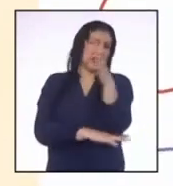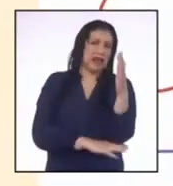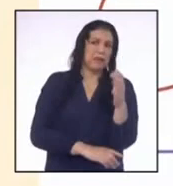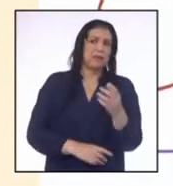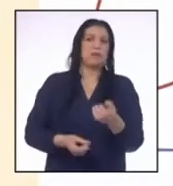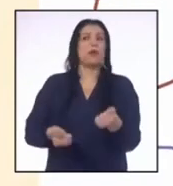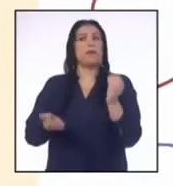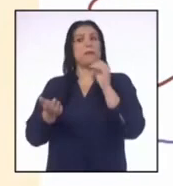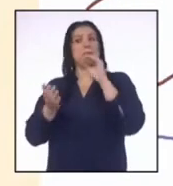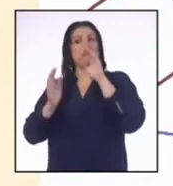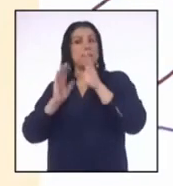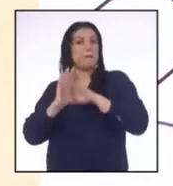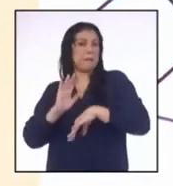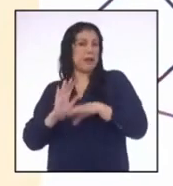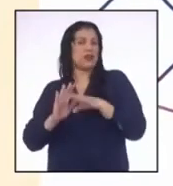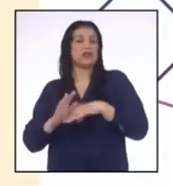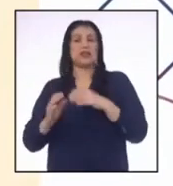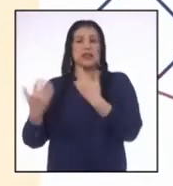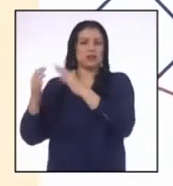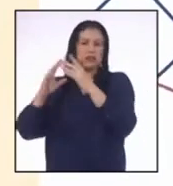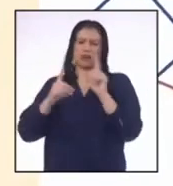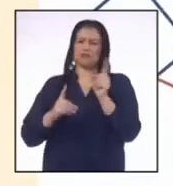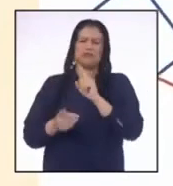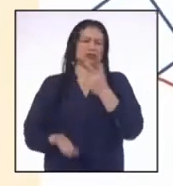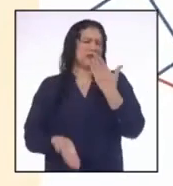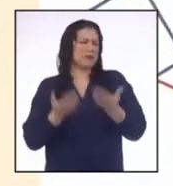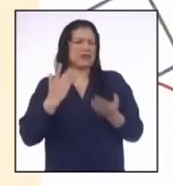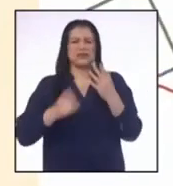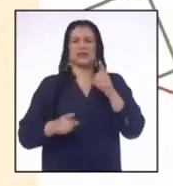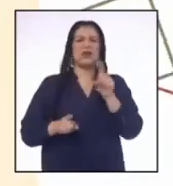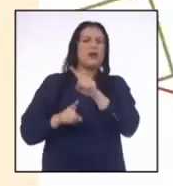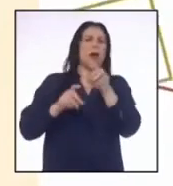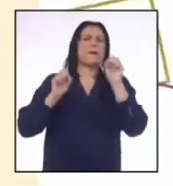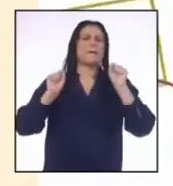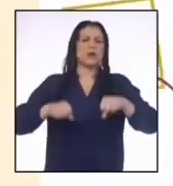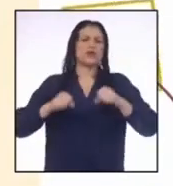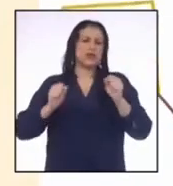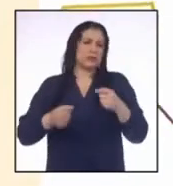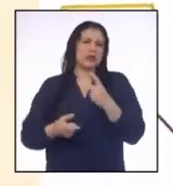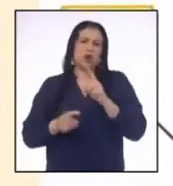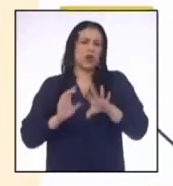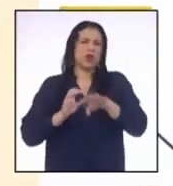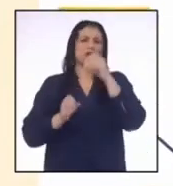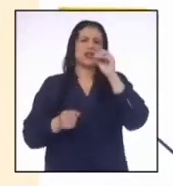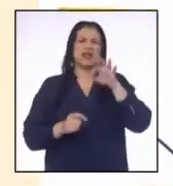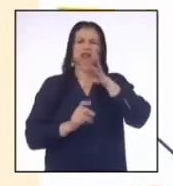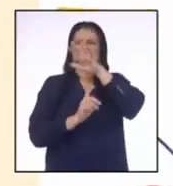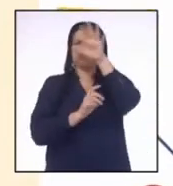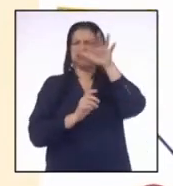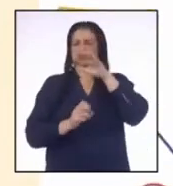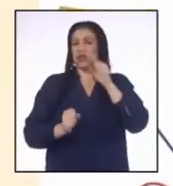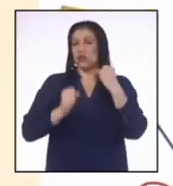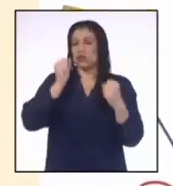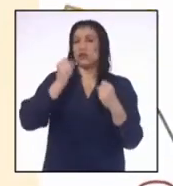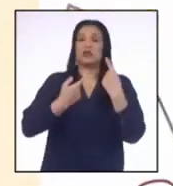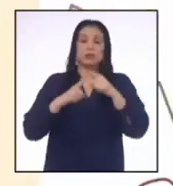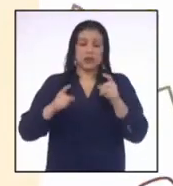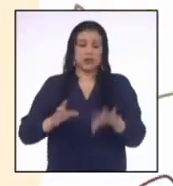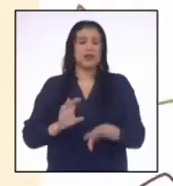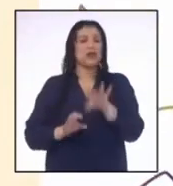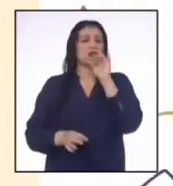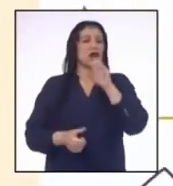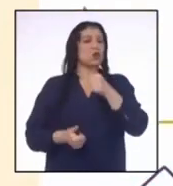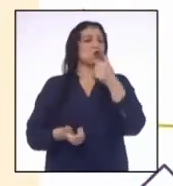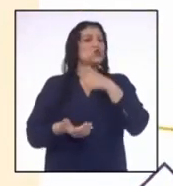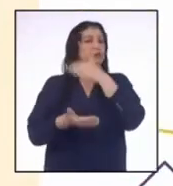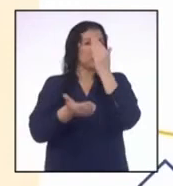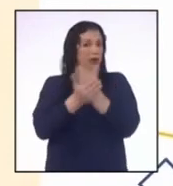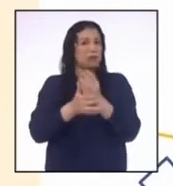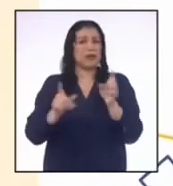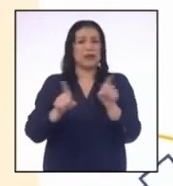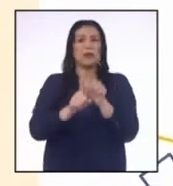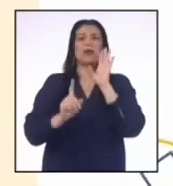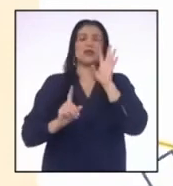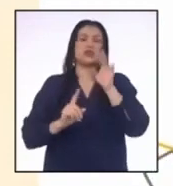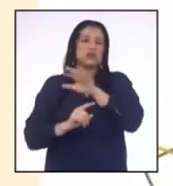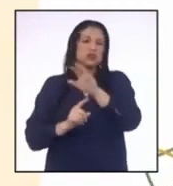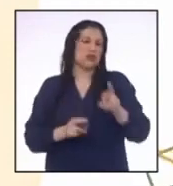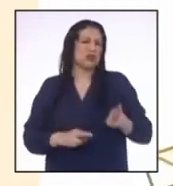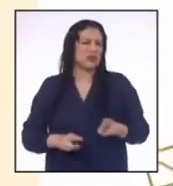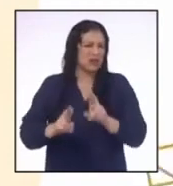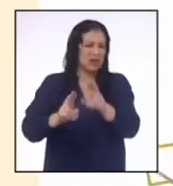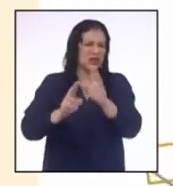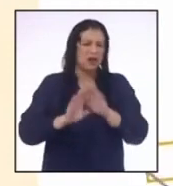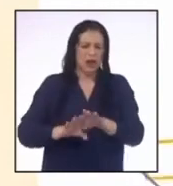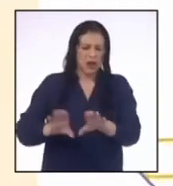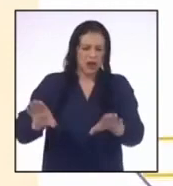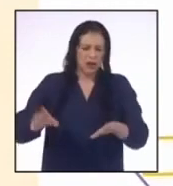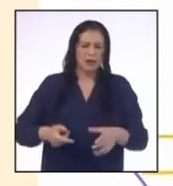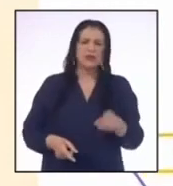falso. Posiblemente no encontrarás una contaminación producto del humo excesivo de los carros. Sí podrás encontrar muchos otros problemas como la suciedad en acequias, suelos